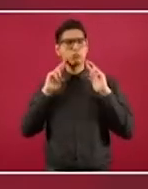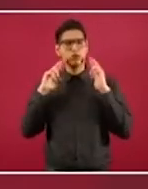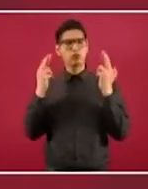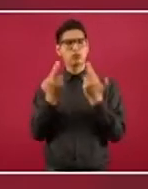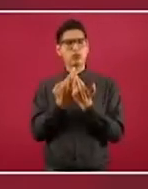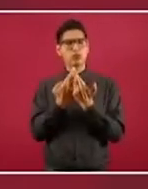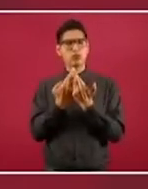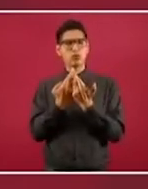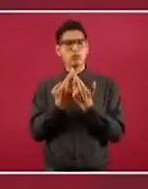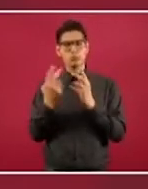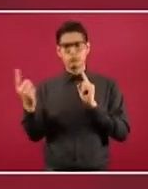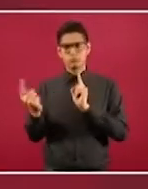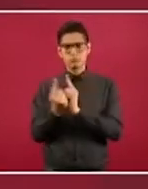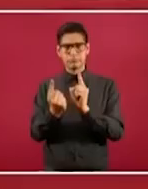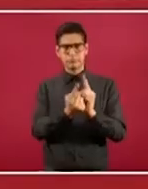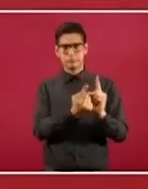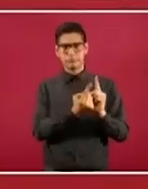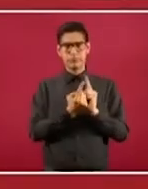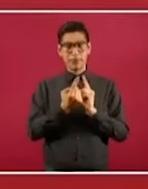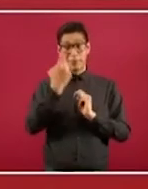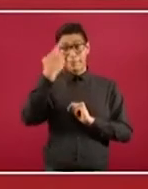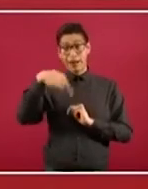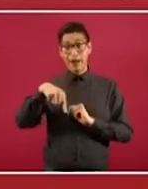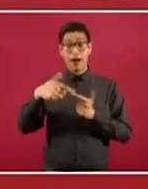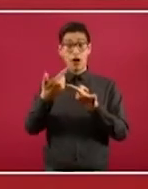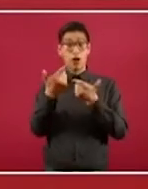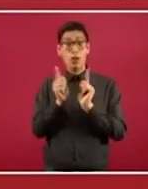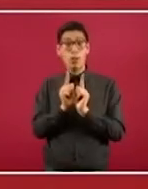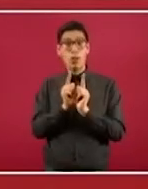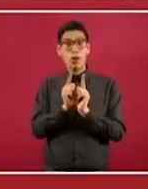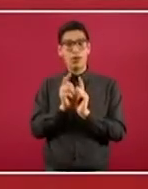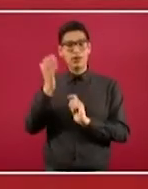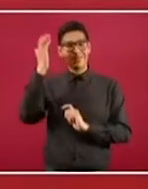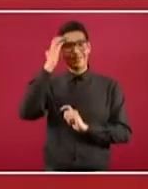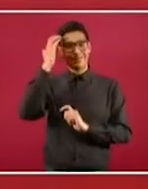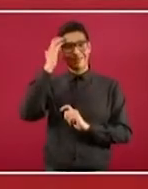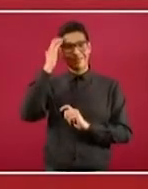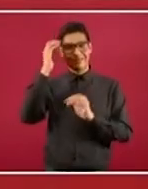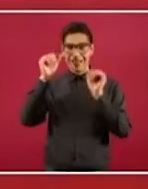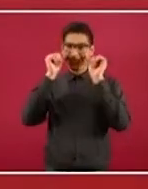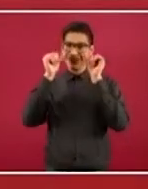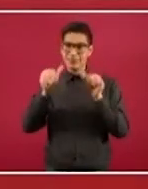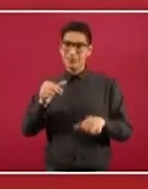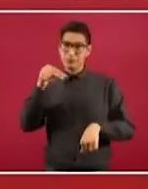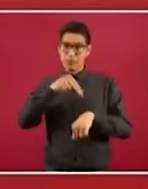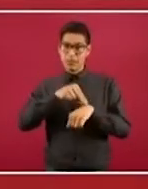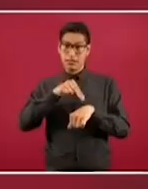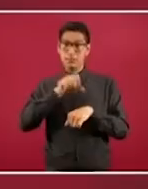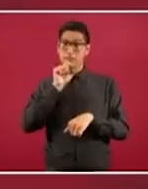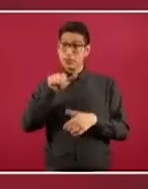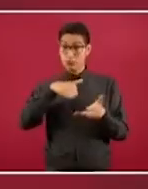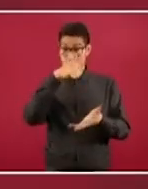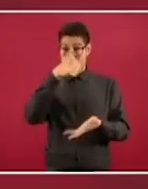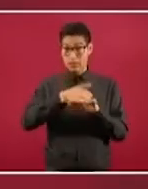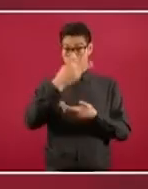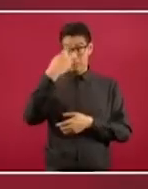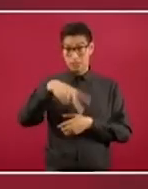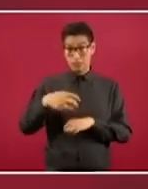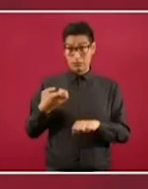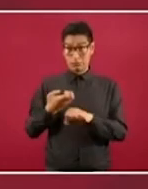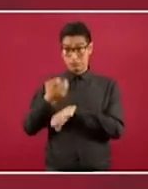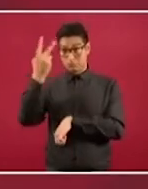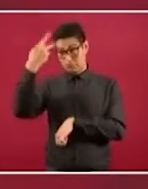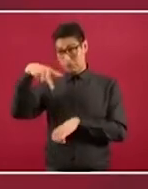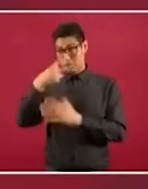del grupo que coordina la atención médica en Ciudad de México y Estado de México. Y